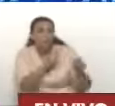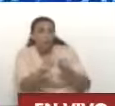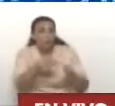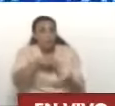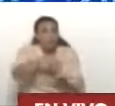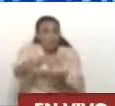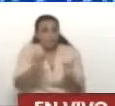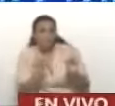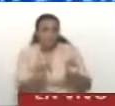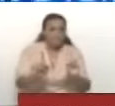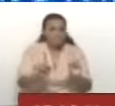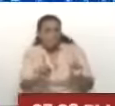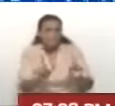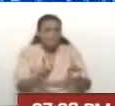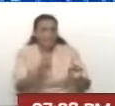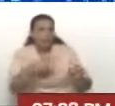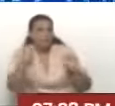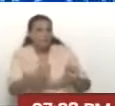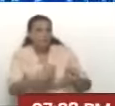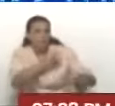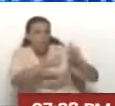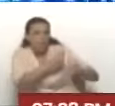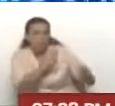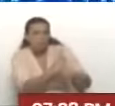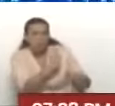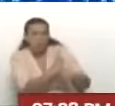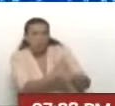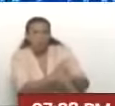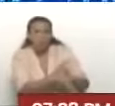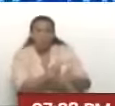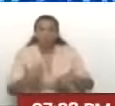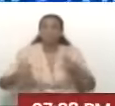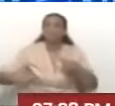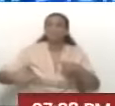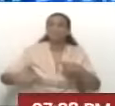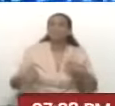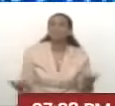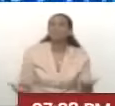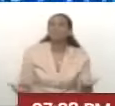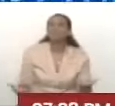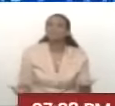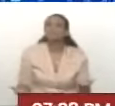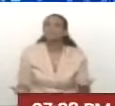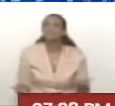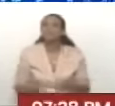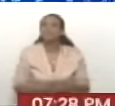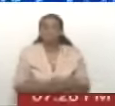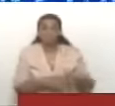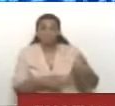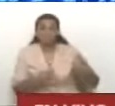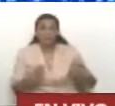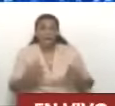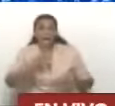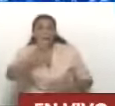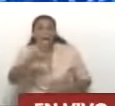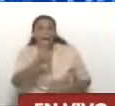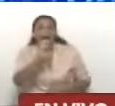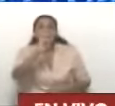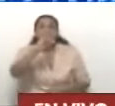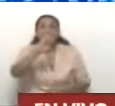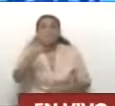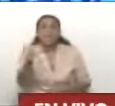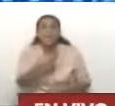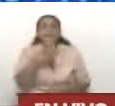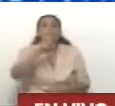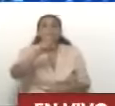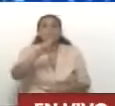caminando, un poco duro, y él lo amenazó. Él a mí. Él a ti. Ajá. Claro. Mira,